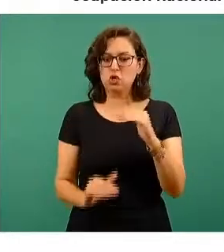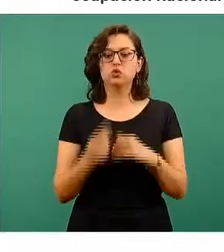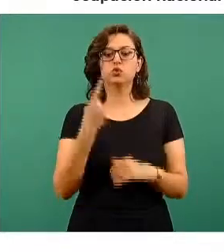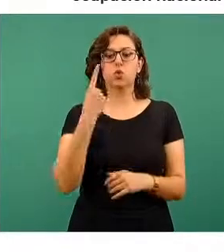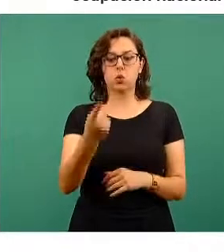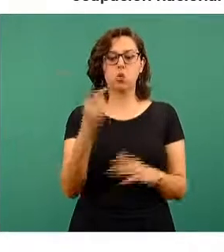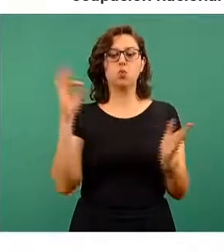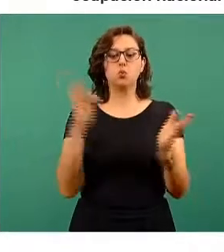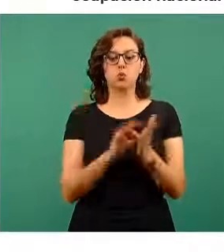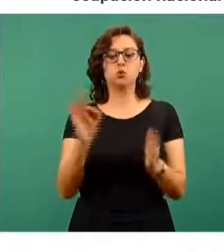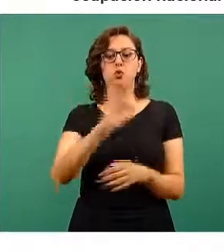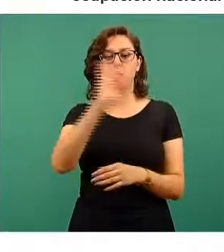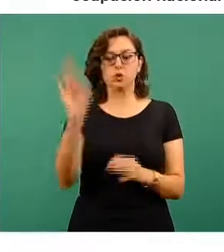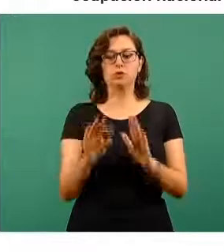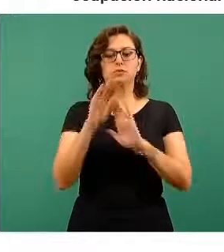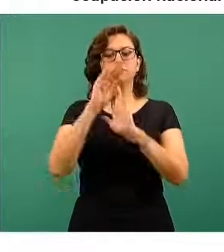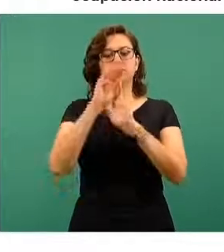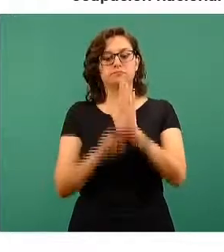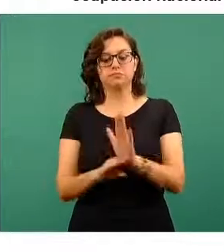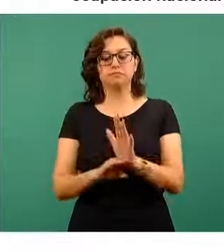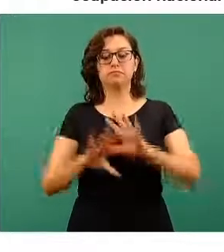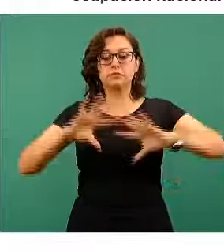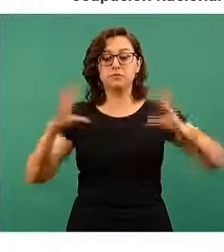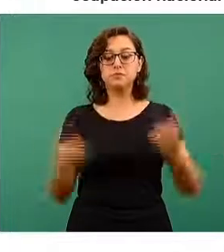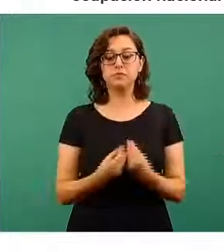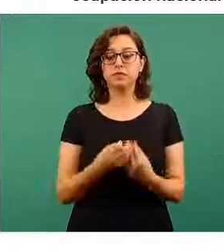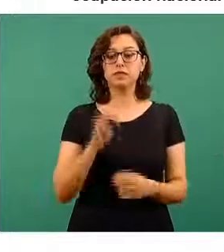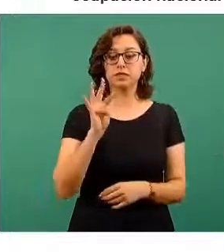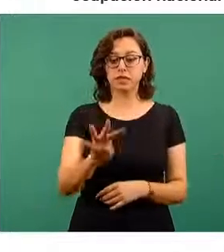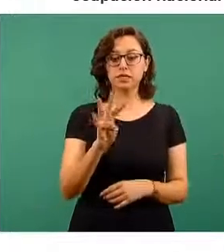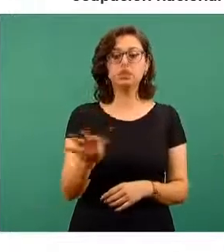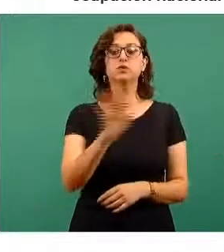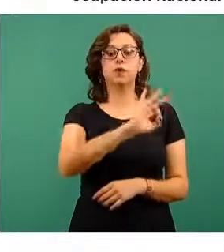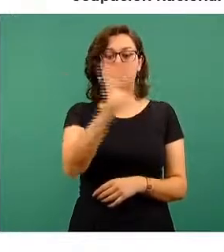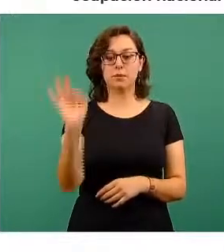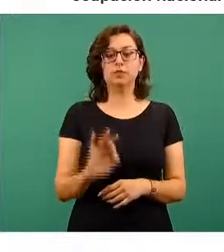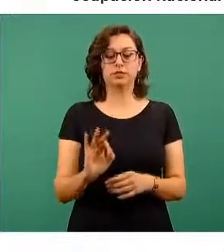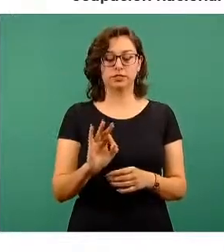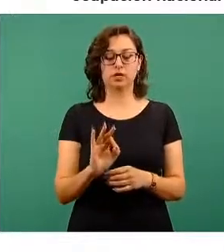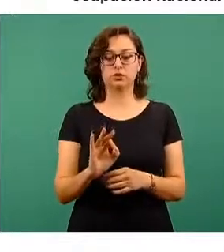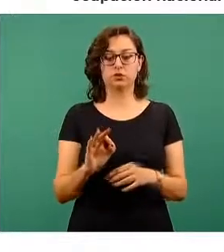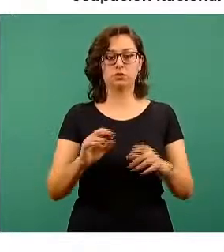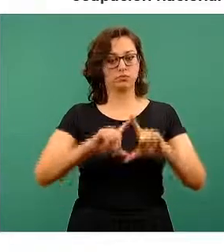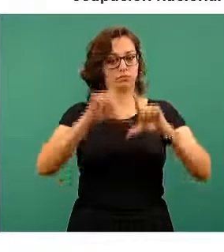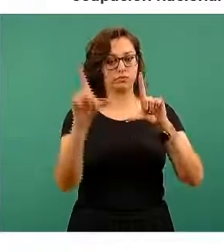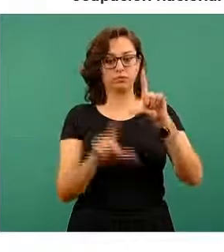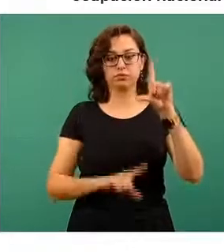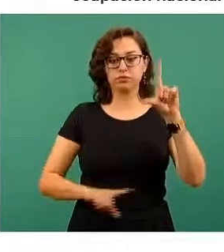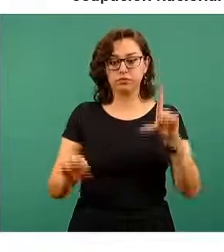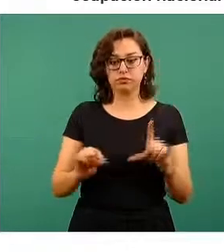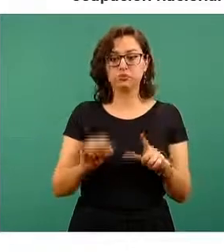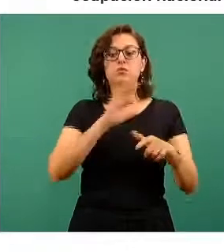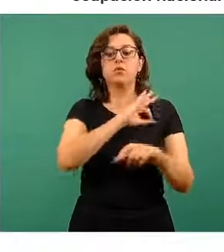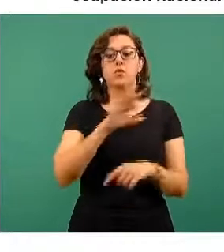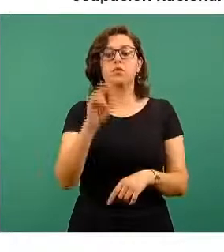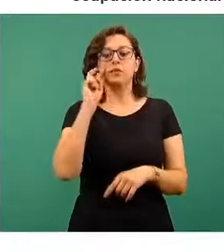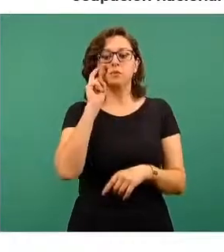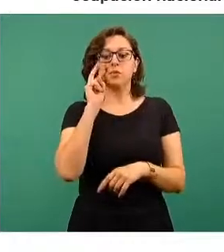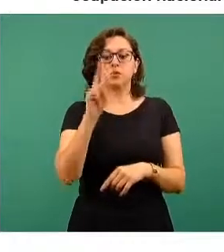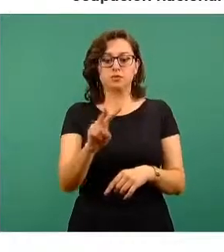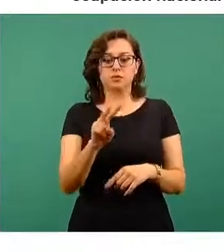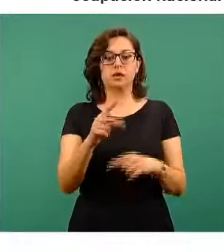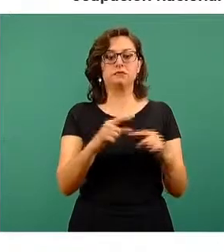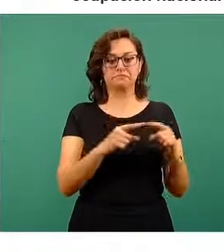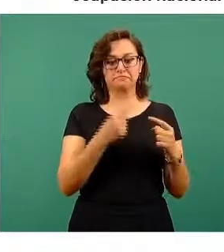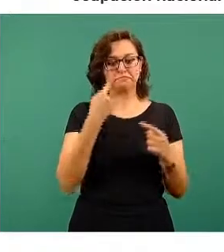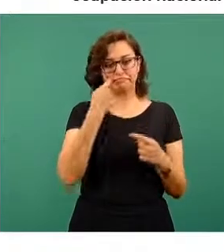1 punto porcentual, llegando a un 19% de ocupación nacional, y podemos ver ese comportamiento claramente en las